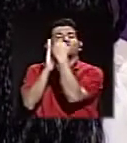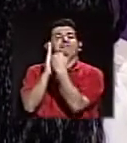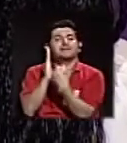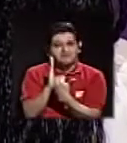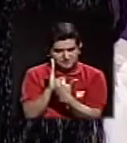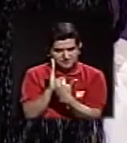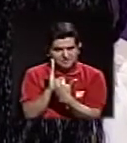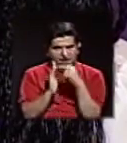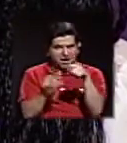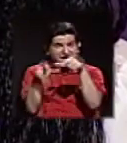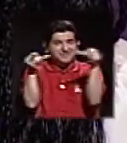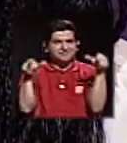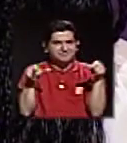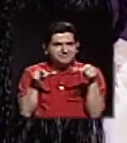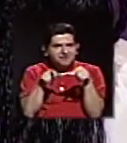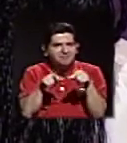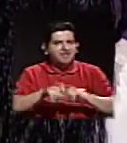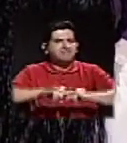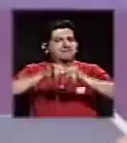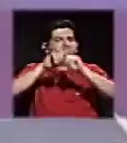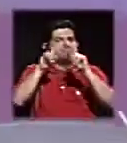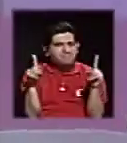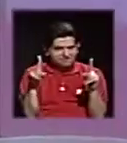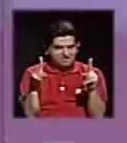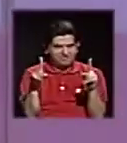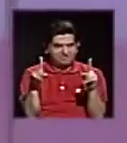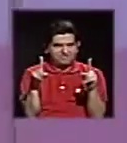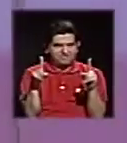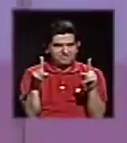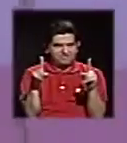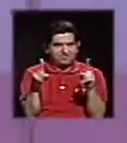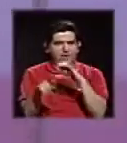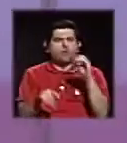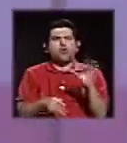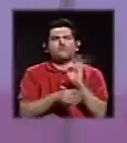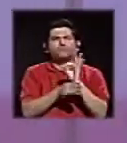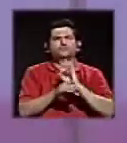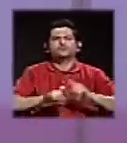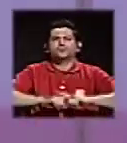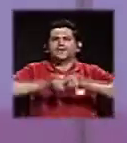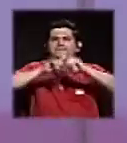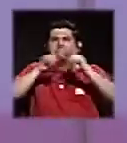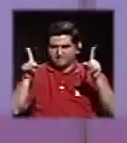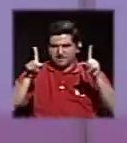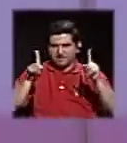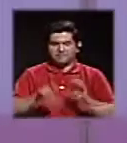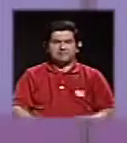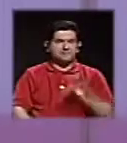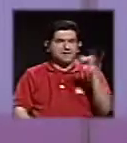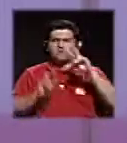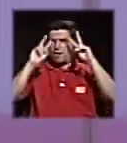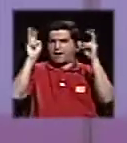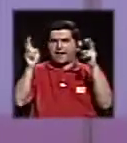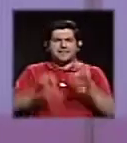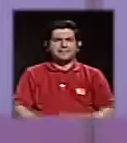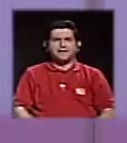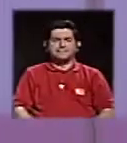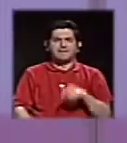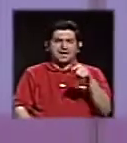esa ubicación es diferente este o funciona diferente igual que el tema de los